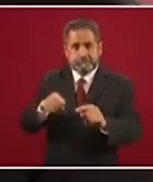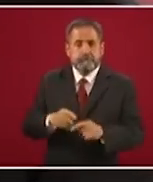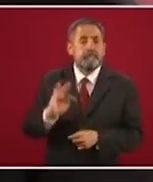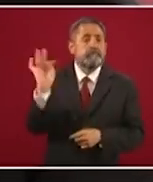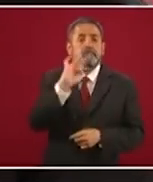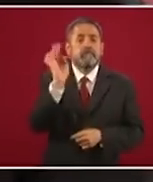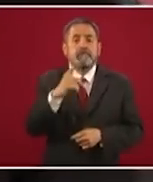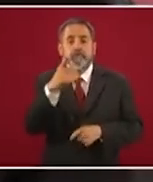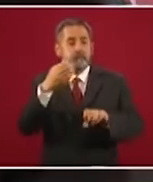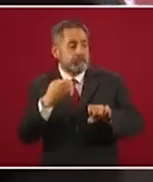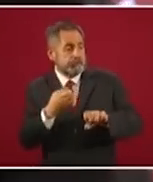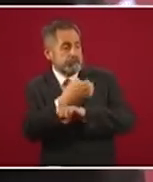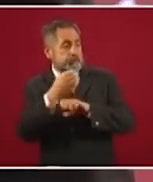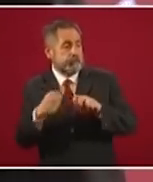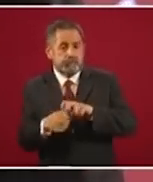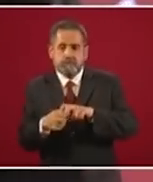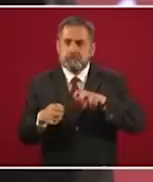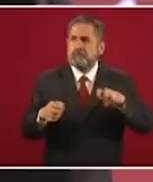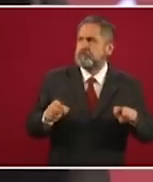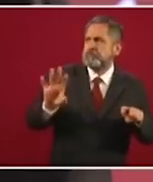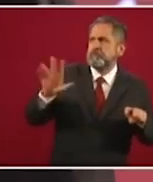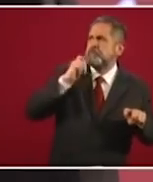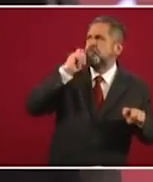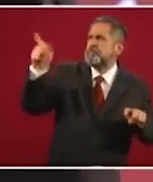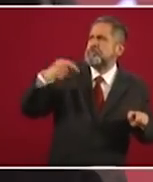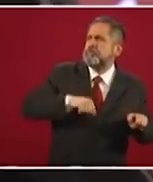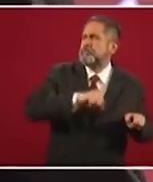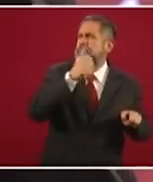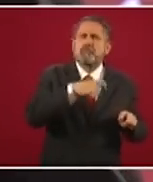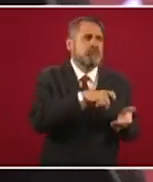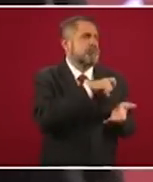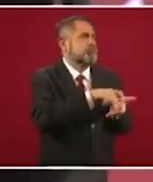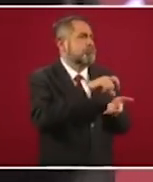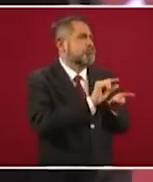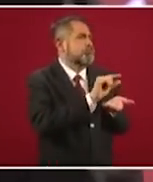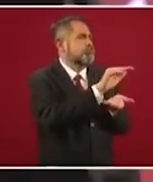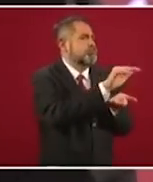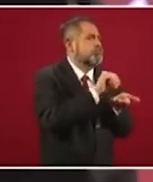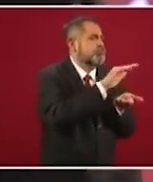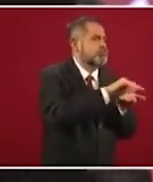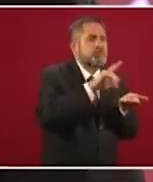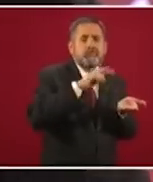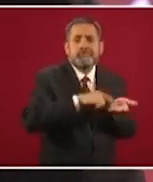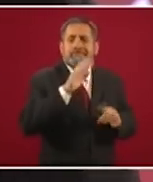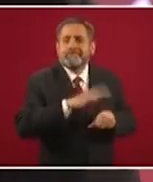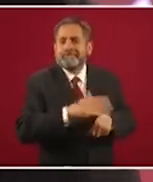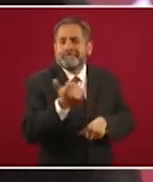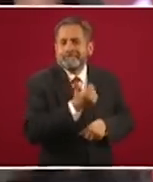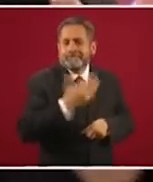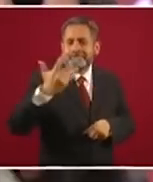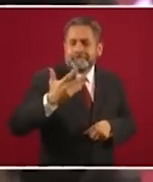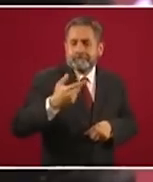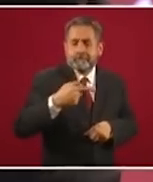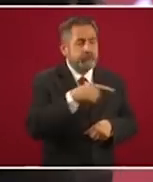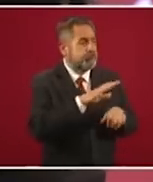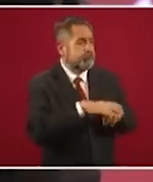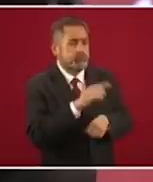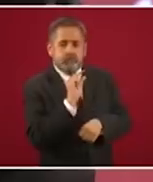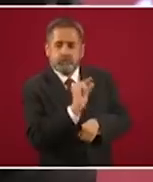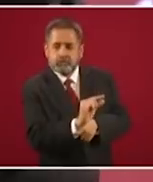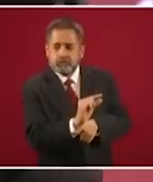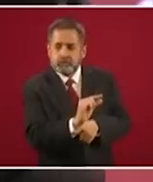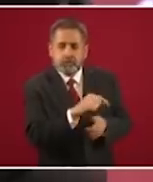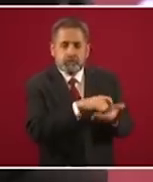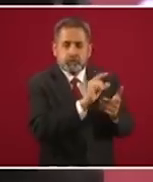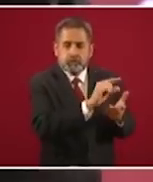fuera, ese estado va a estar comprando en sobreprecios. ¿Por qué? Porque naturalmente compra menos que lo que puede comprar todo un